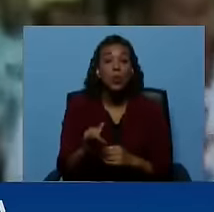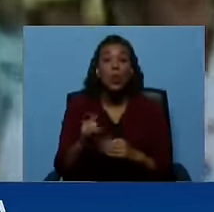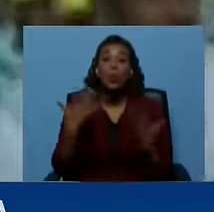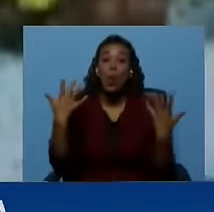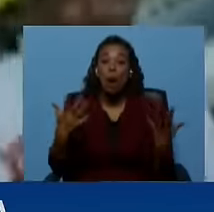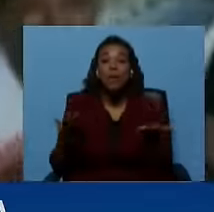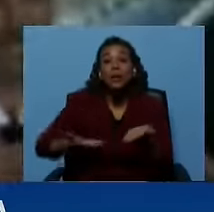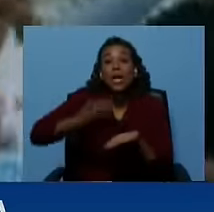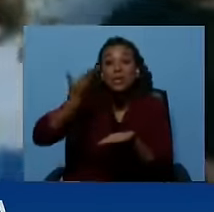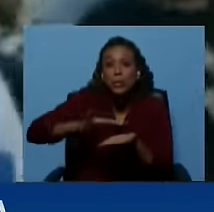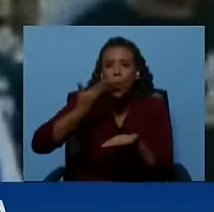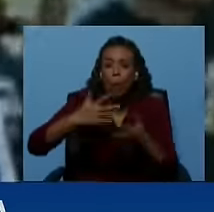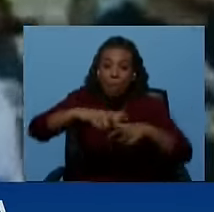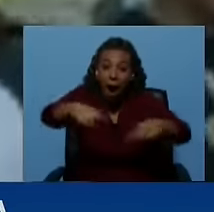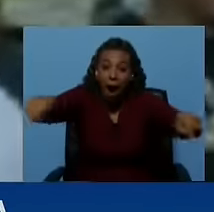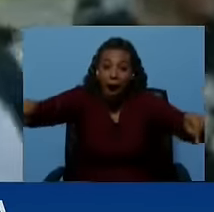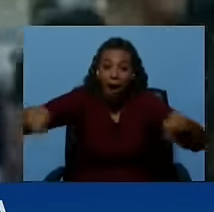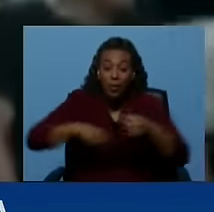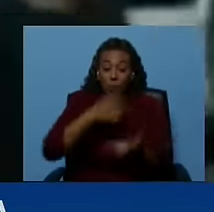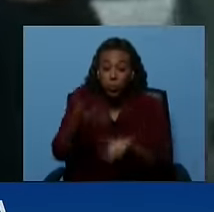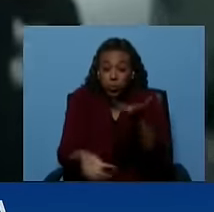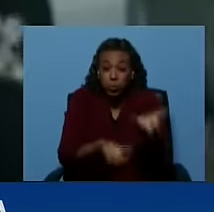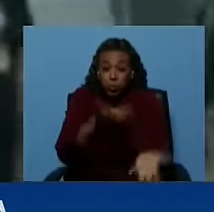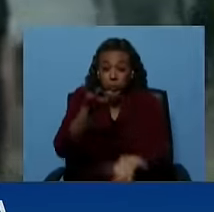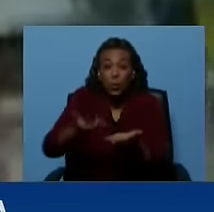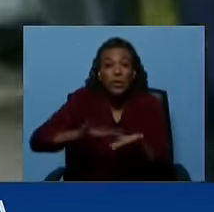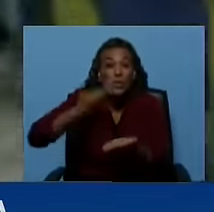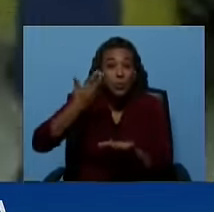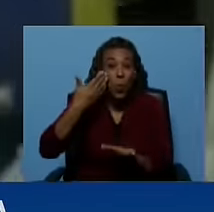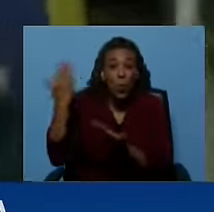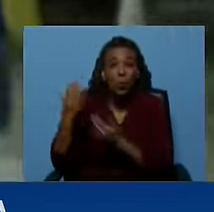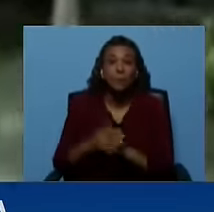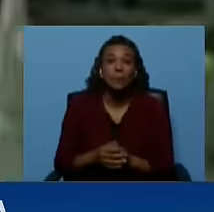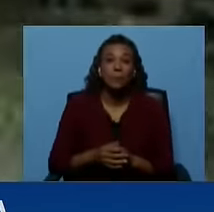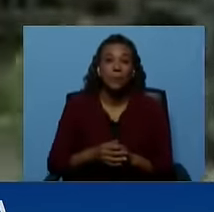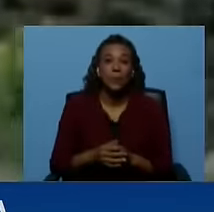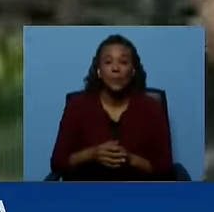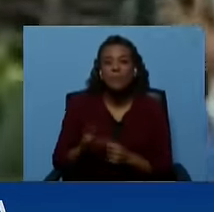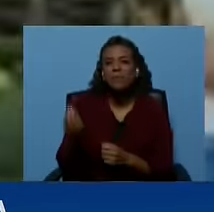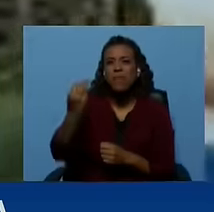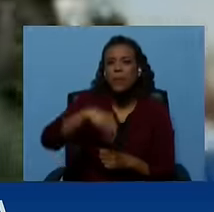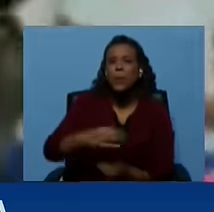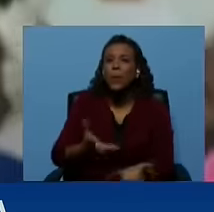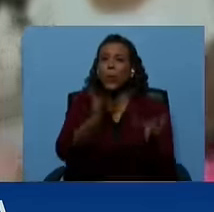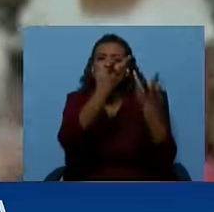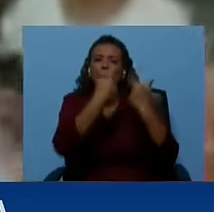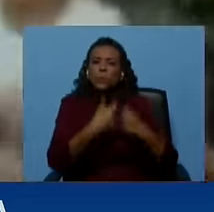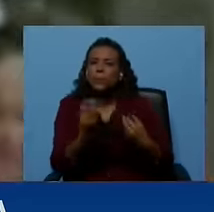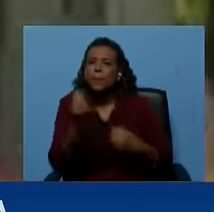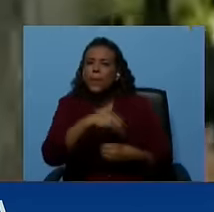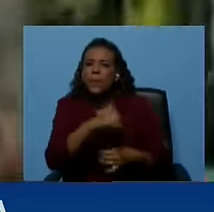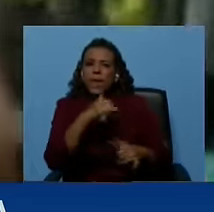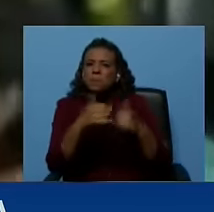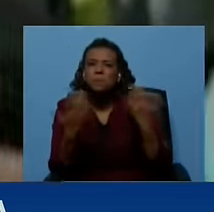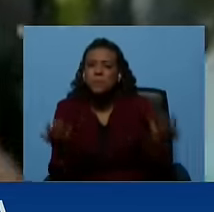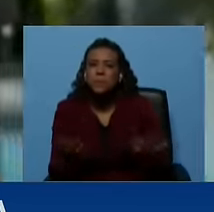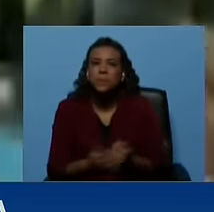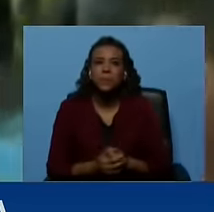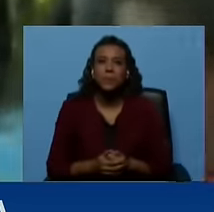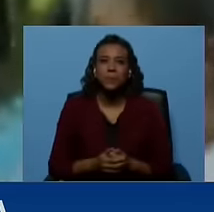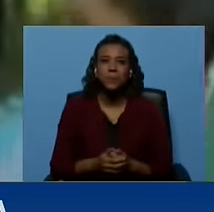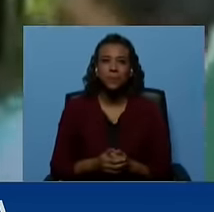sopa una mega sopa saludar a estas mujeres Vale qué más dic en el Prado Cómo están ustedes